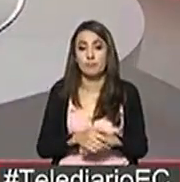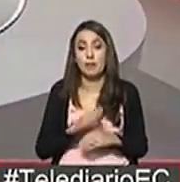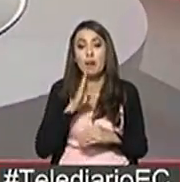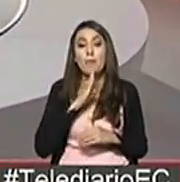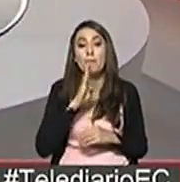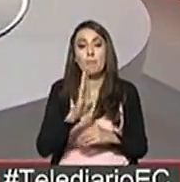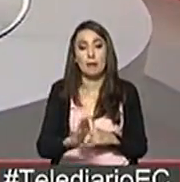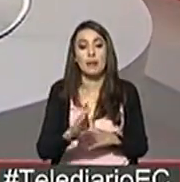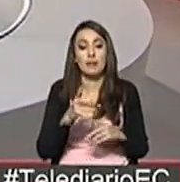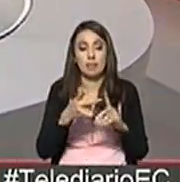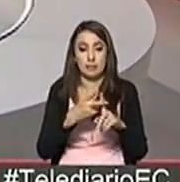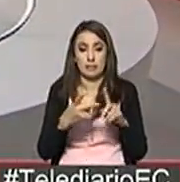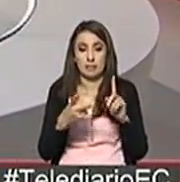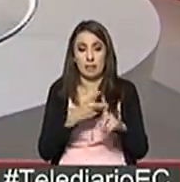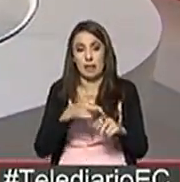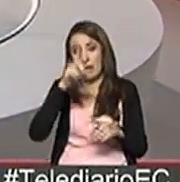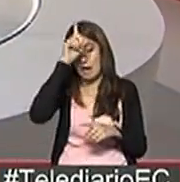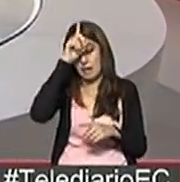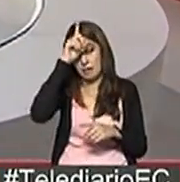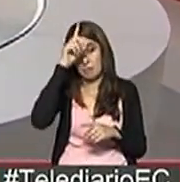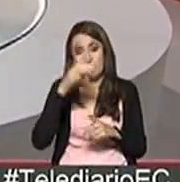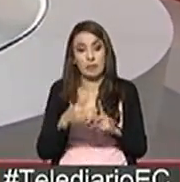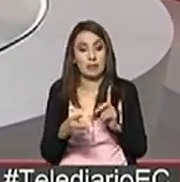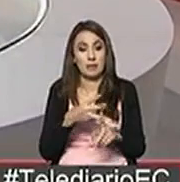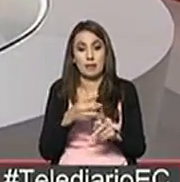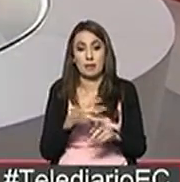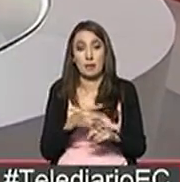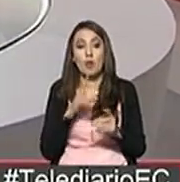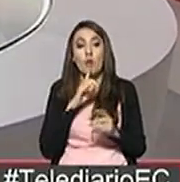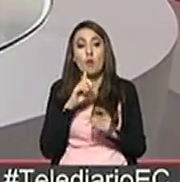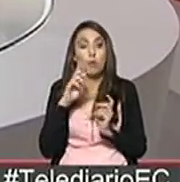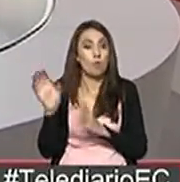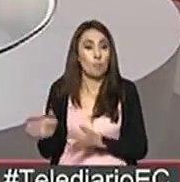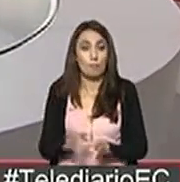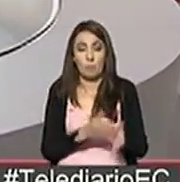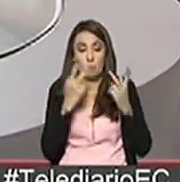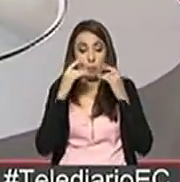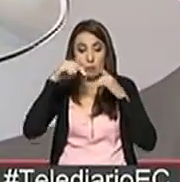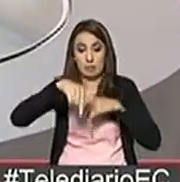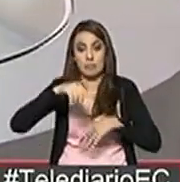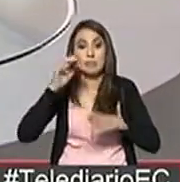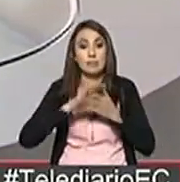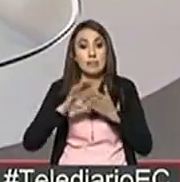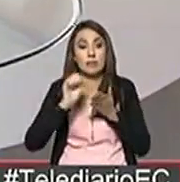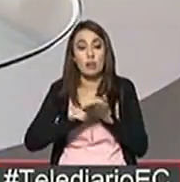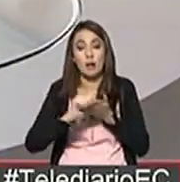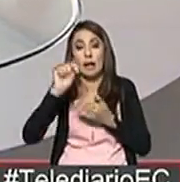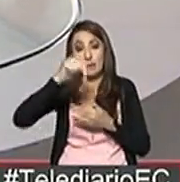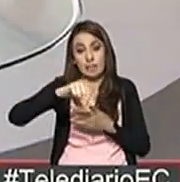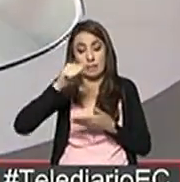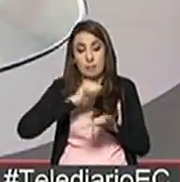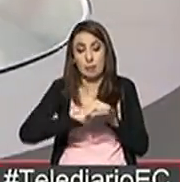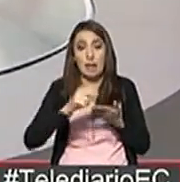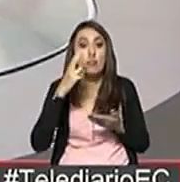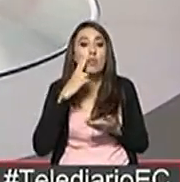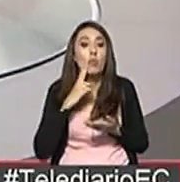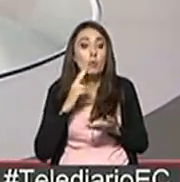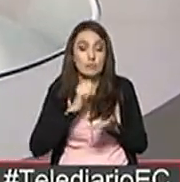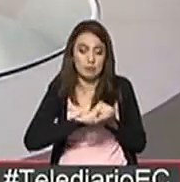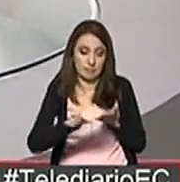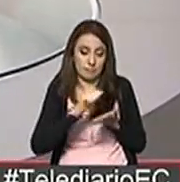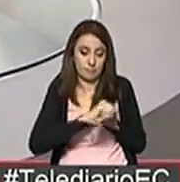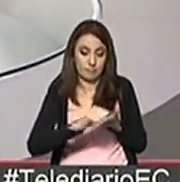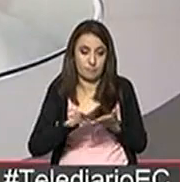Bélgica, Alemania principalmente. Claro. El lúpulo tampoco se produce acá, la levadura tampoco se produce acá. Entonces son como